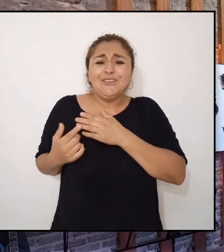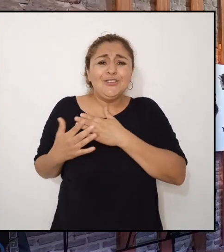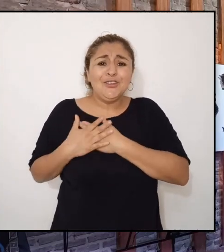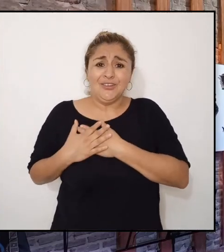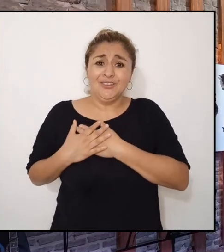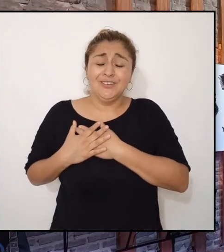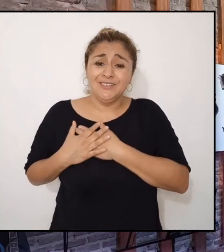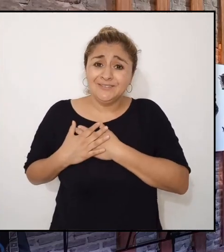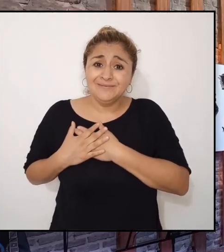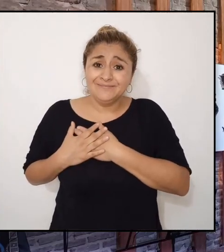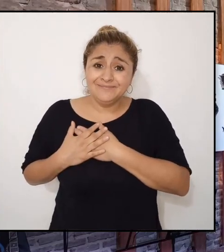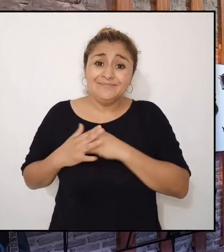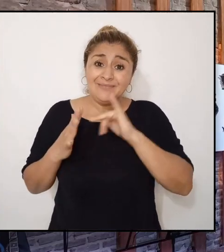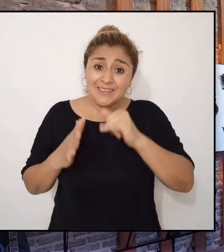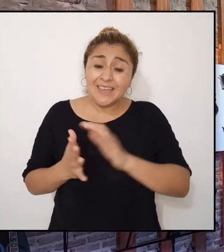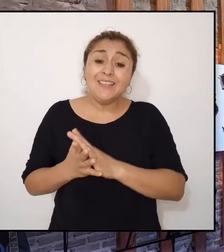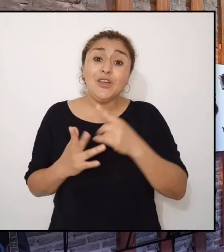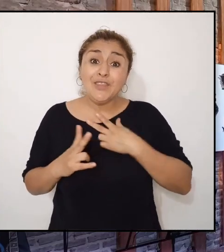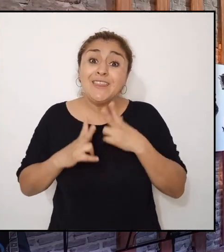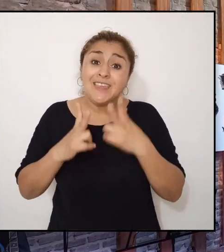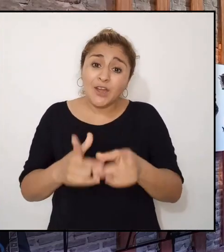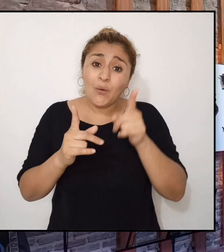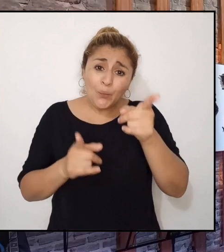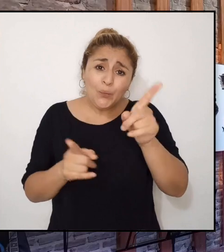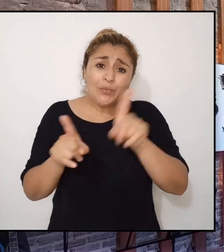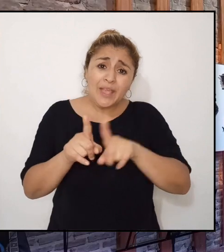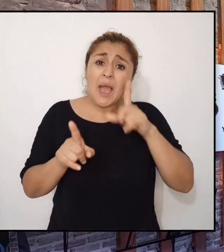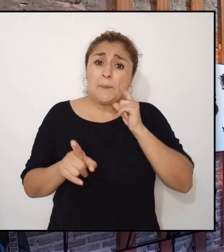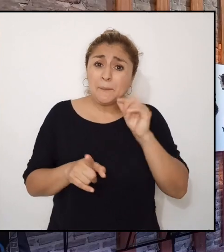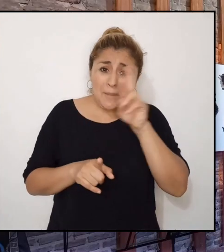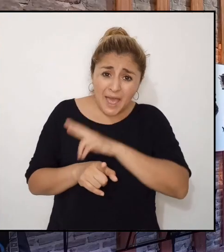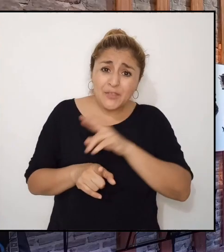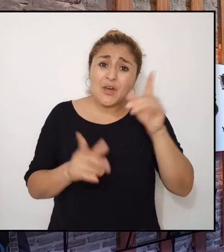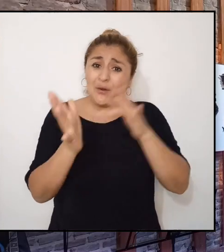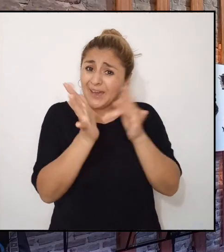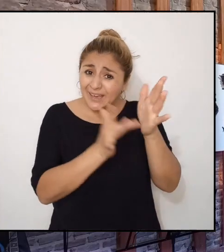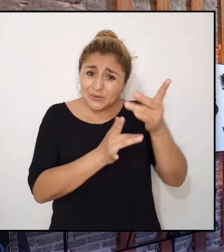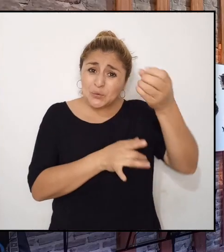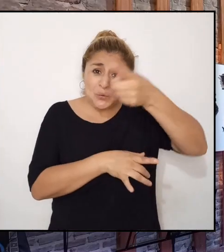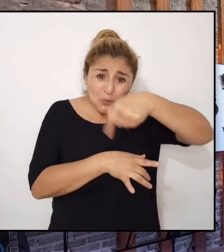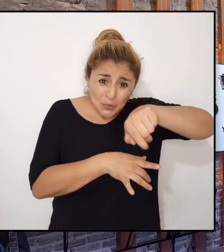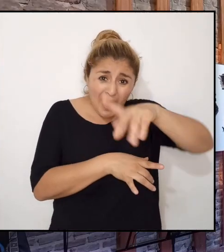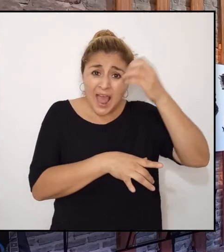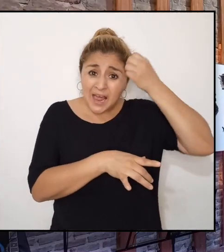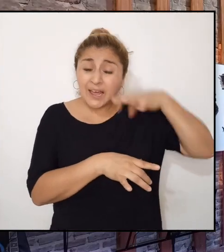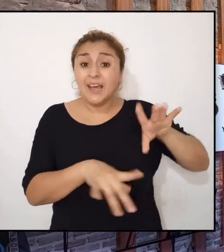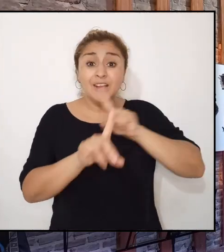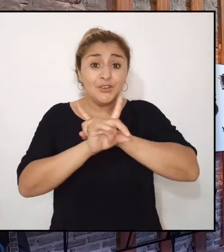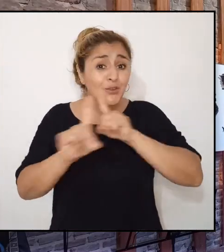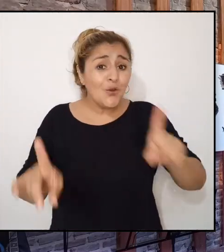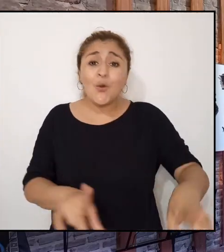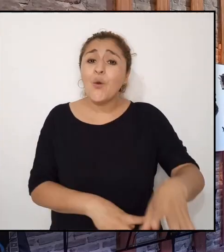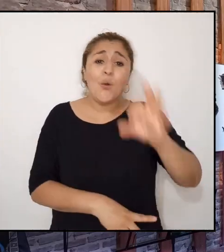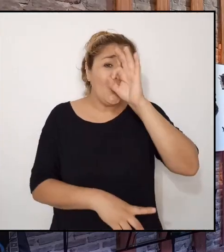te olvides de su palabra, no te olvides de su persona en ningún momento. Por supuesto que tenés que ser fiel en todo